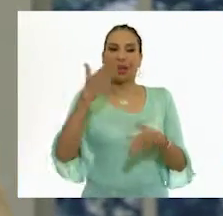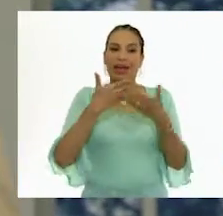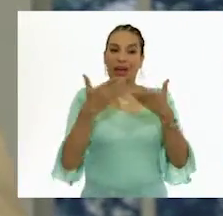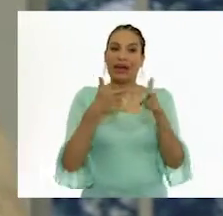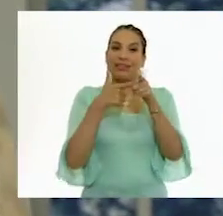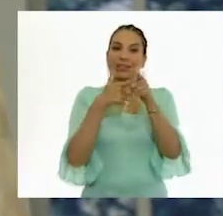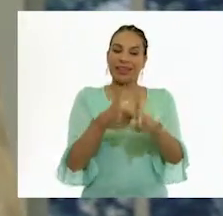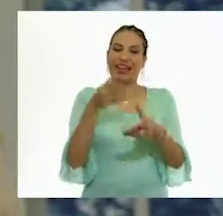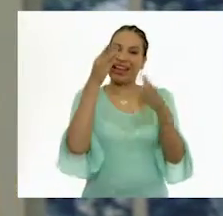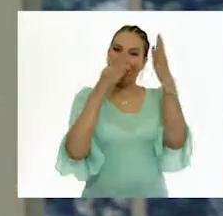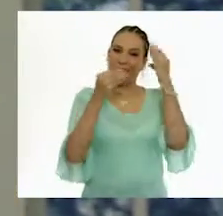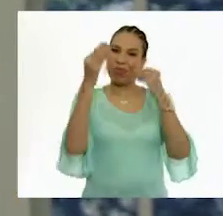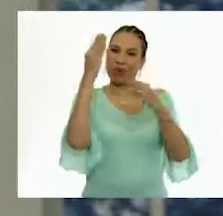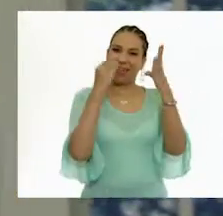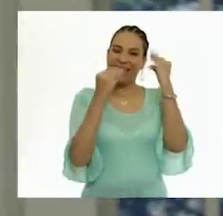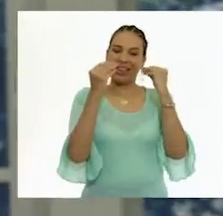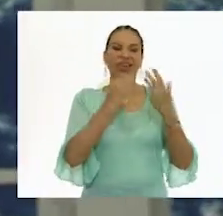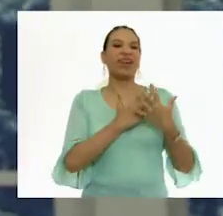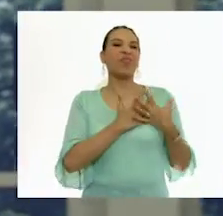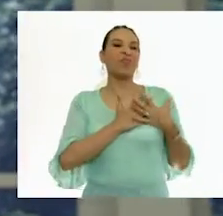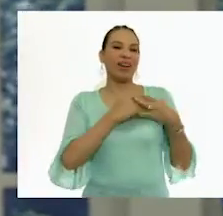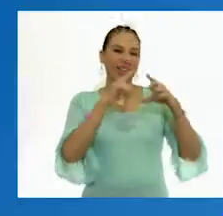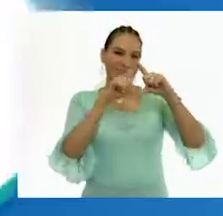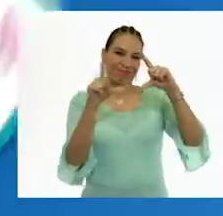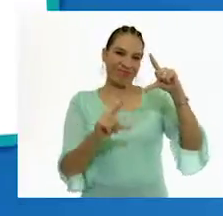en Aprendiendo a Amar a México.